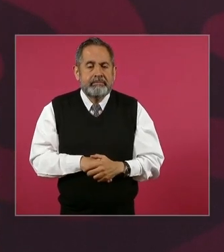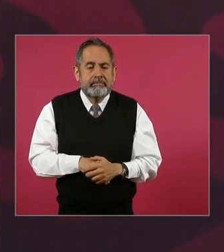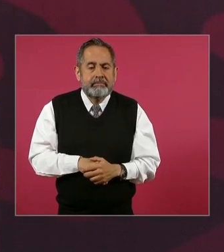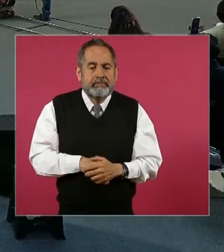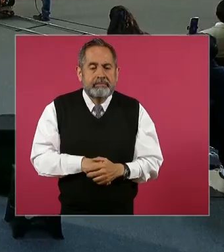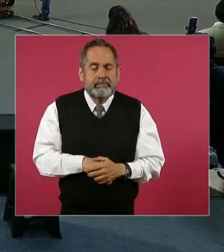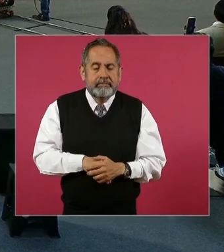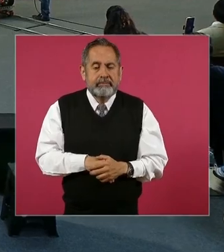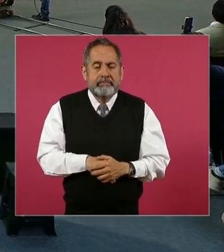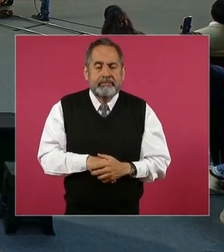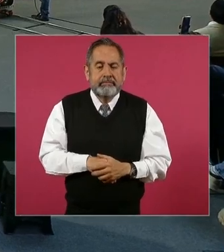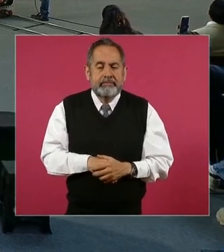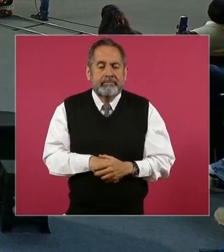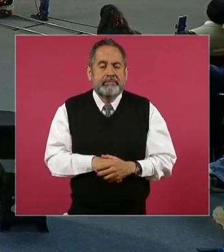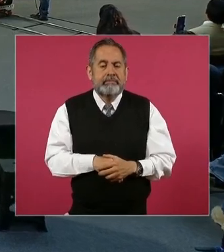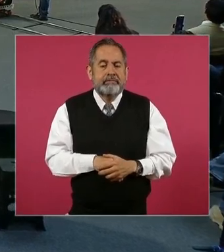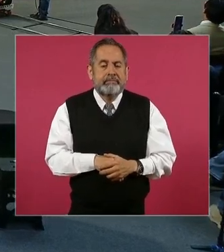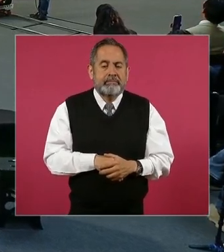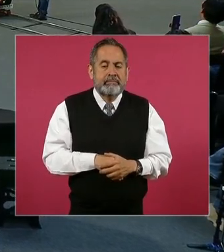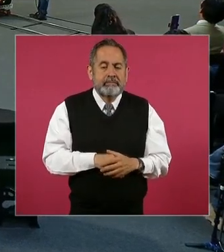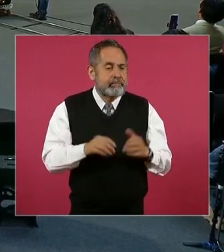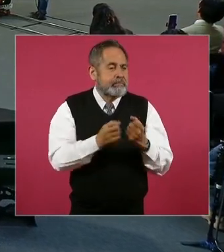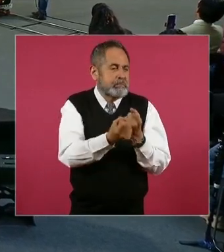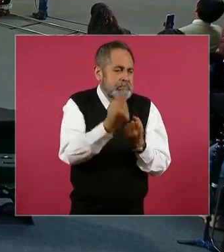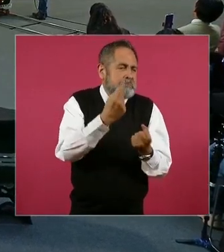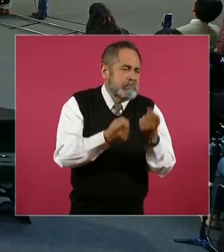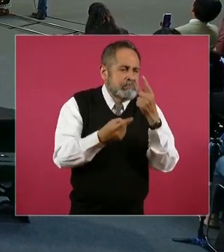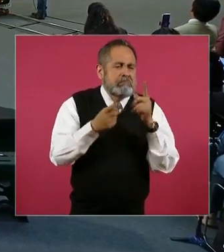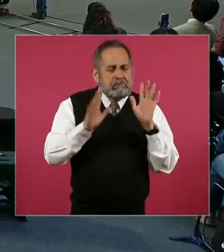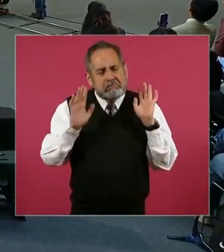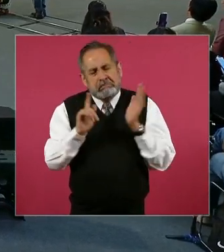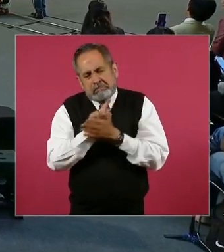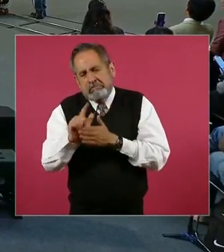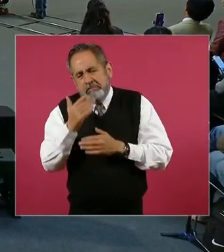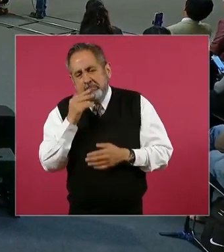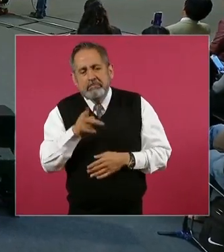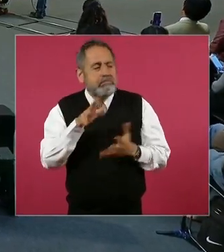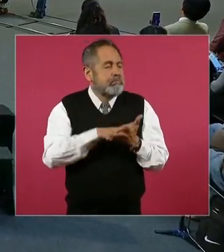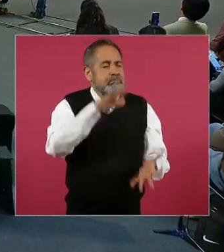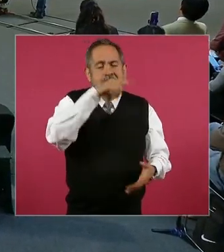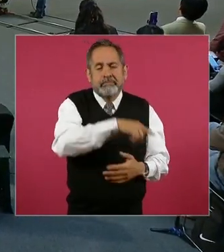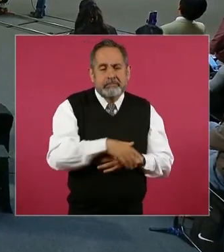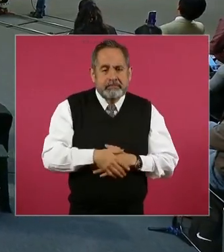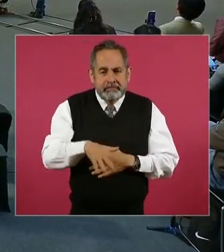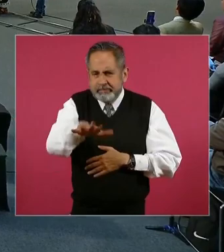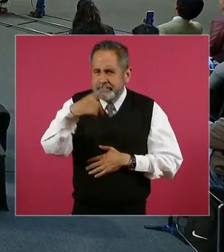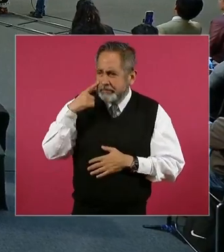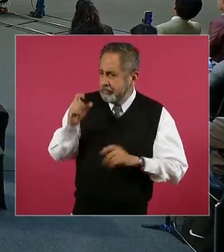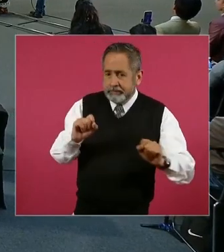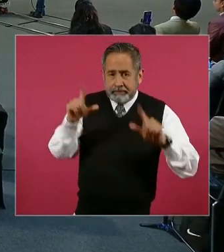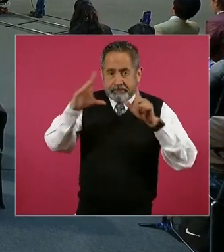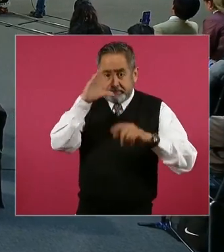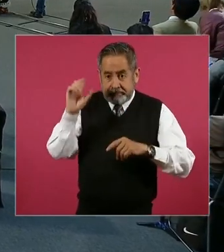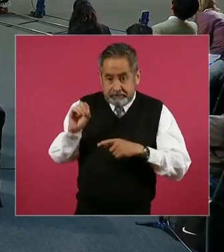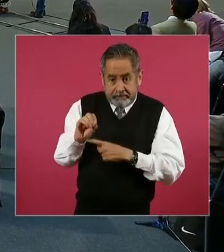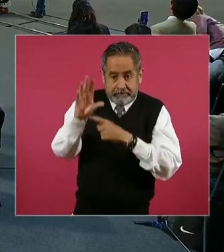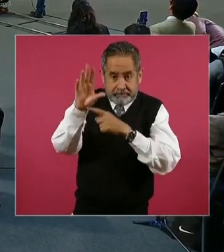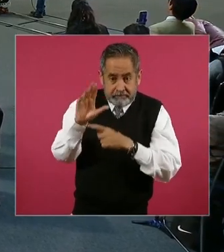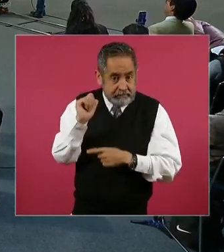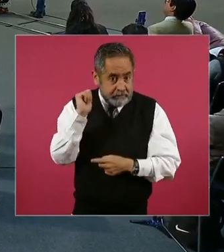medios de información con honrosas excepciones pero a ver si está la foto